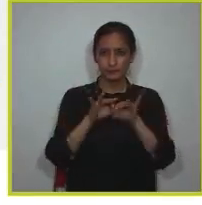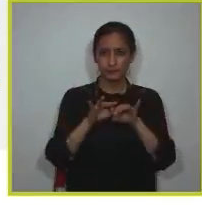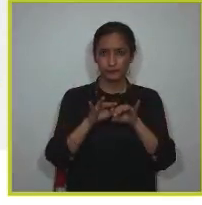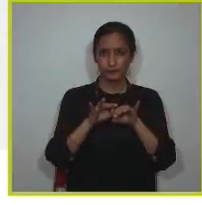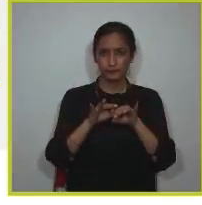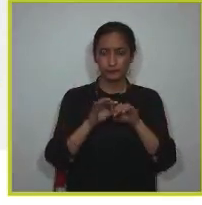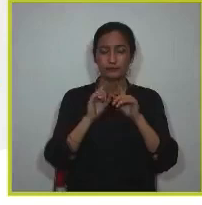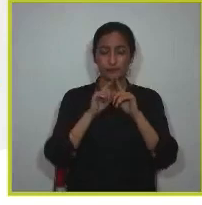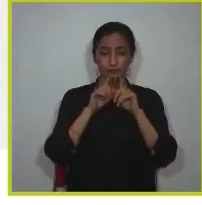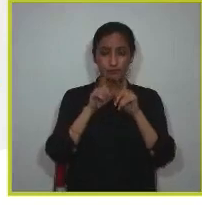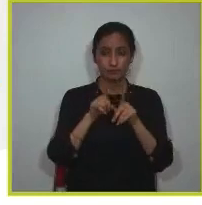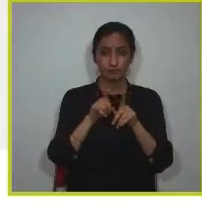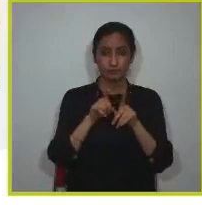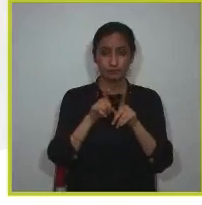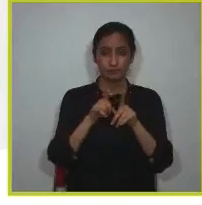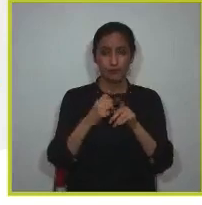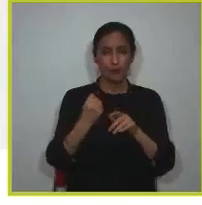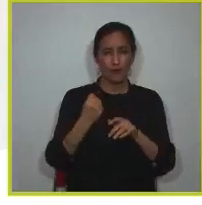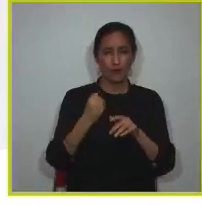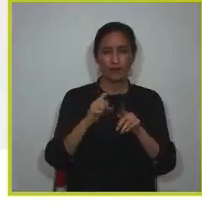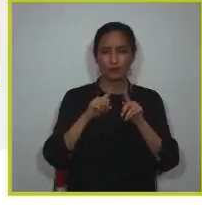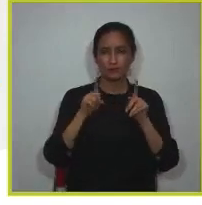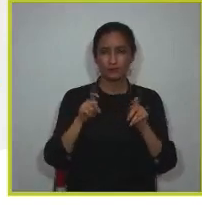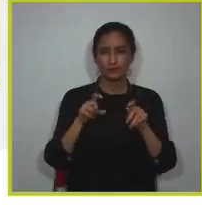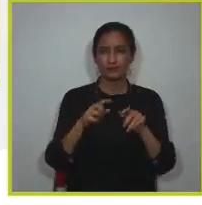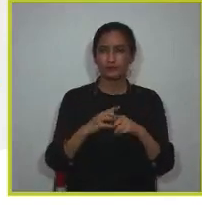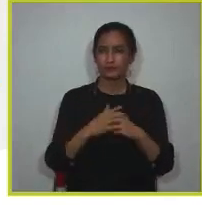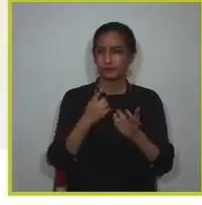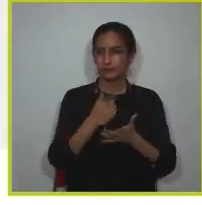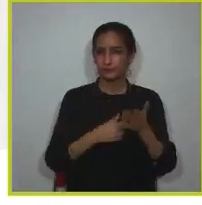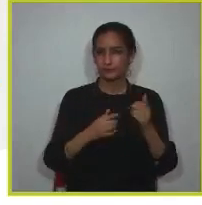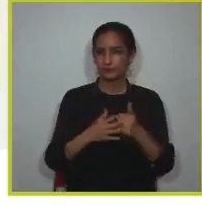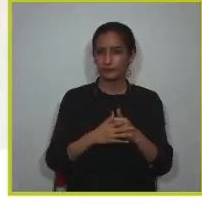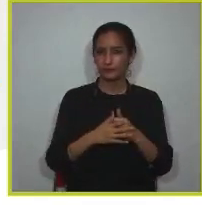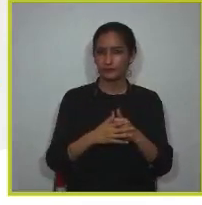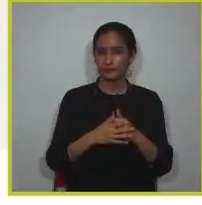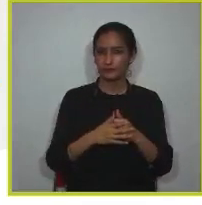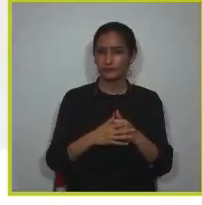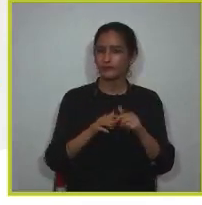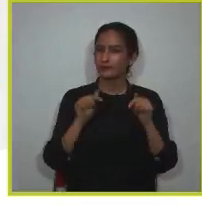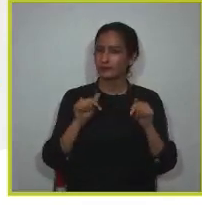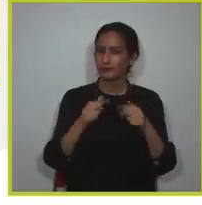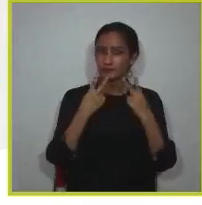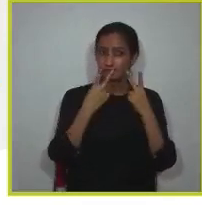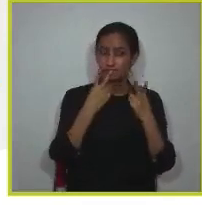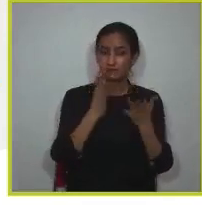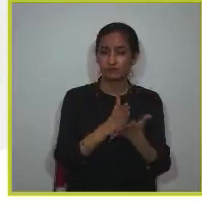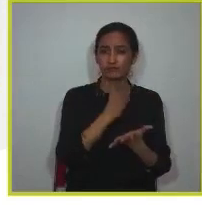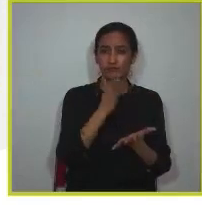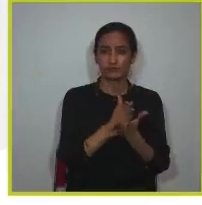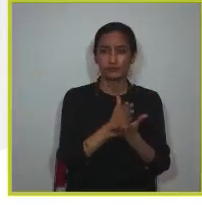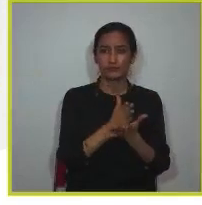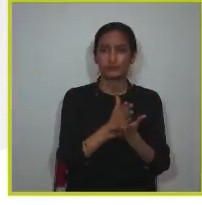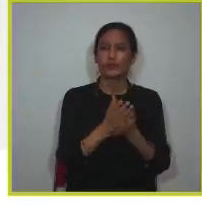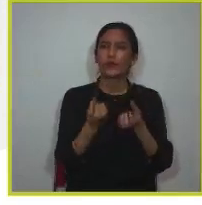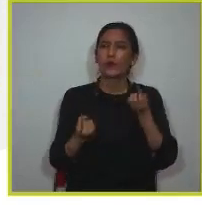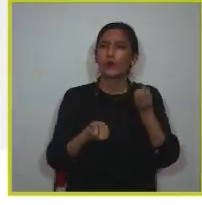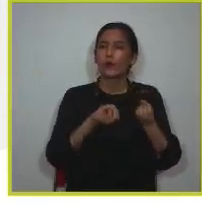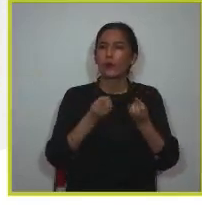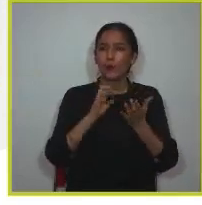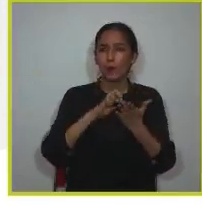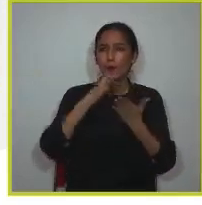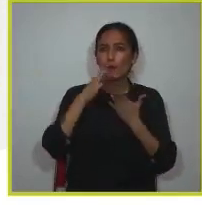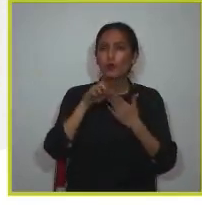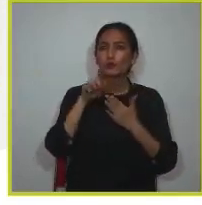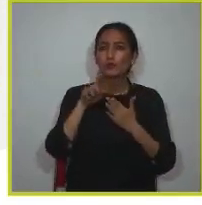bueno la pregunta cae de madura y está vinculada frente a este problema no Cuál fue el proyecto